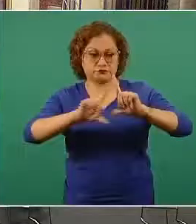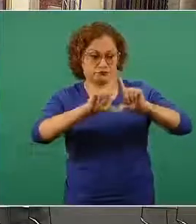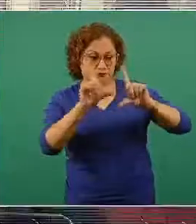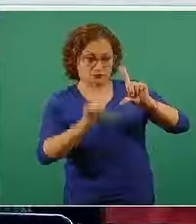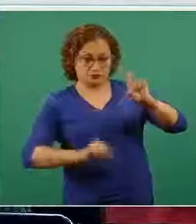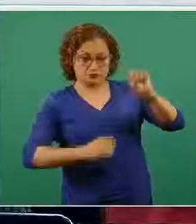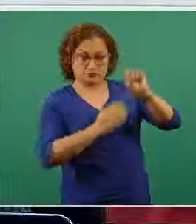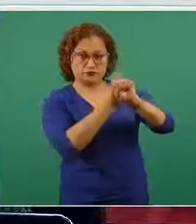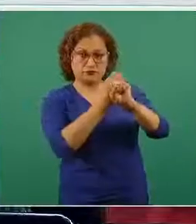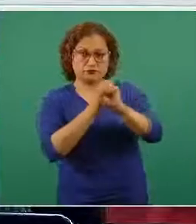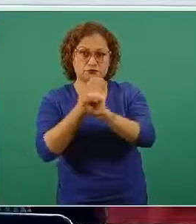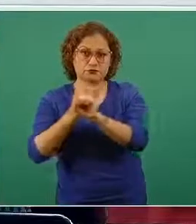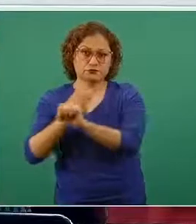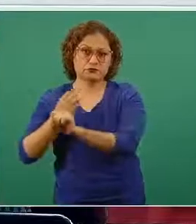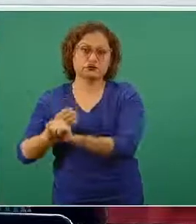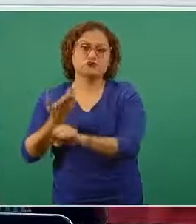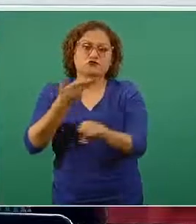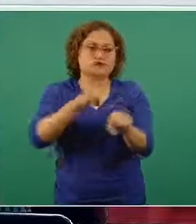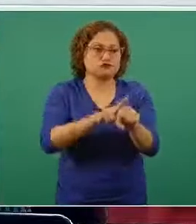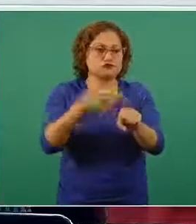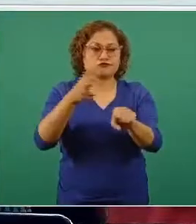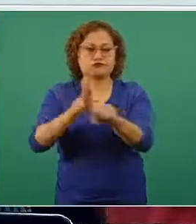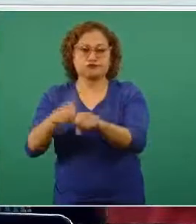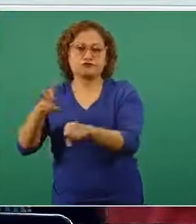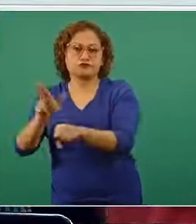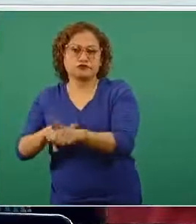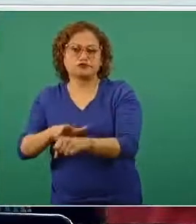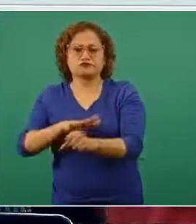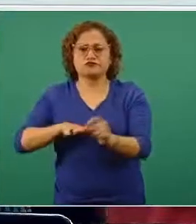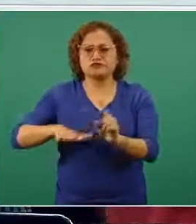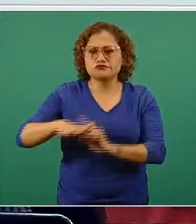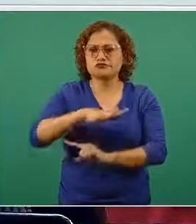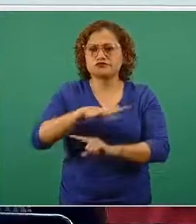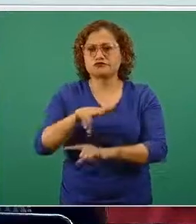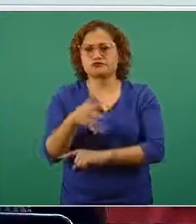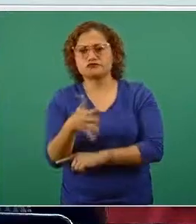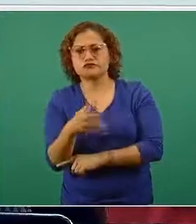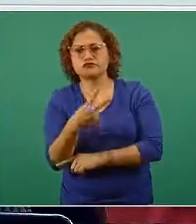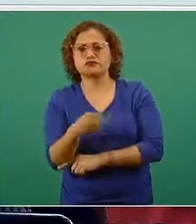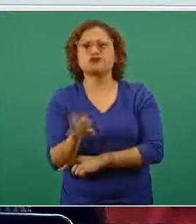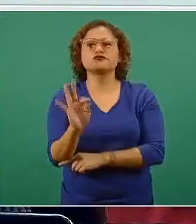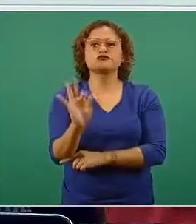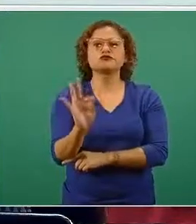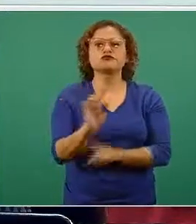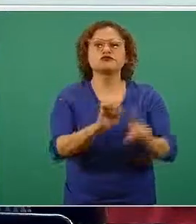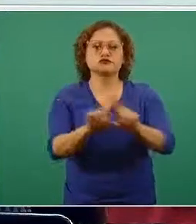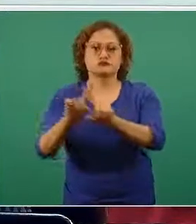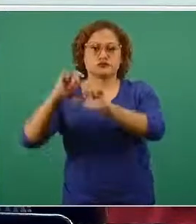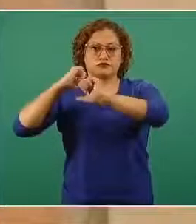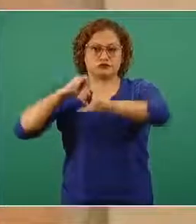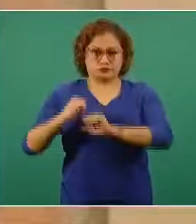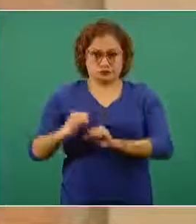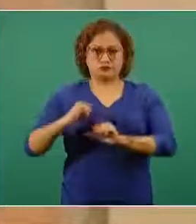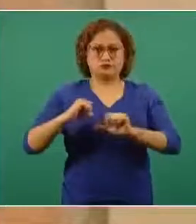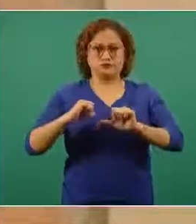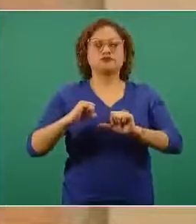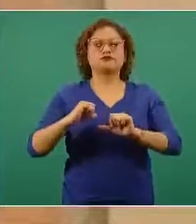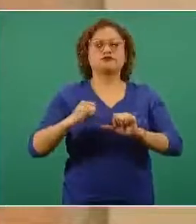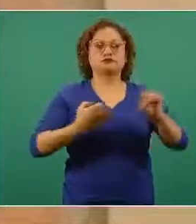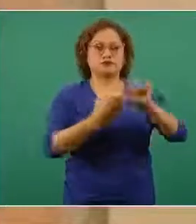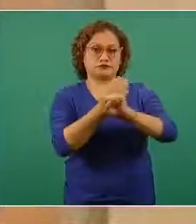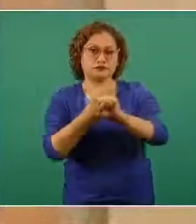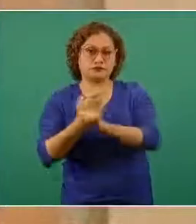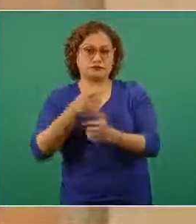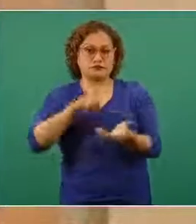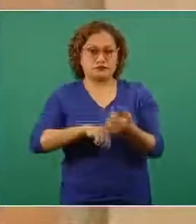hospitales, en las más de 240 jurisdicciones sanitarias del país y a nivel estatal, se coordinan grupos que